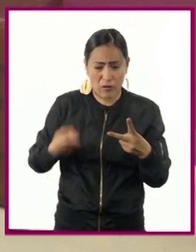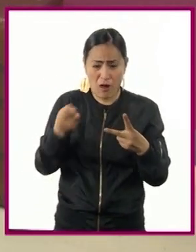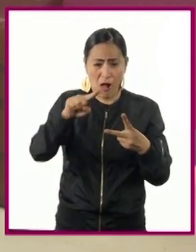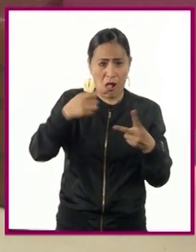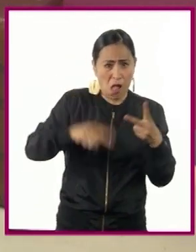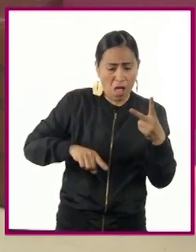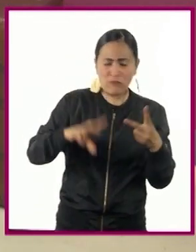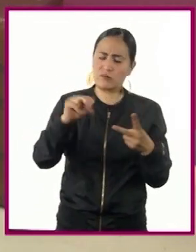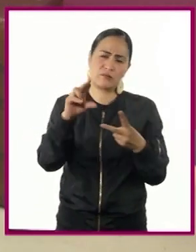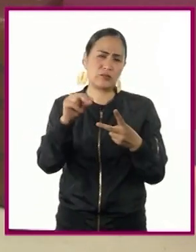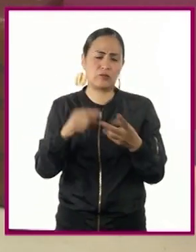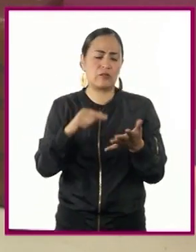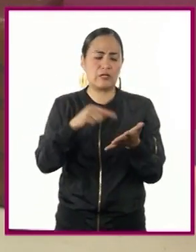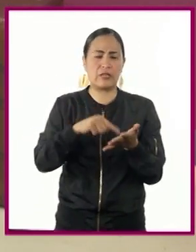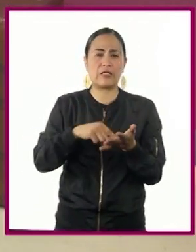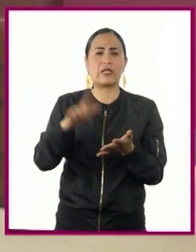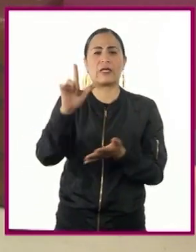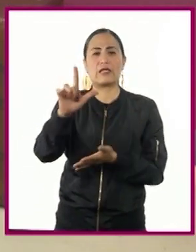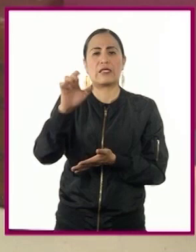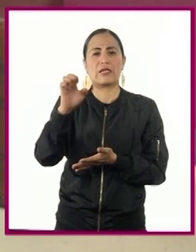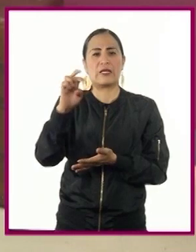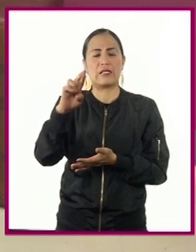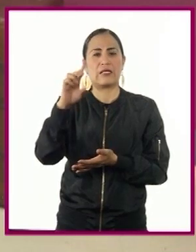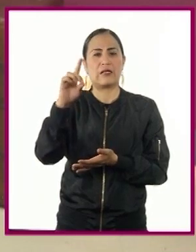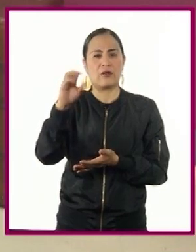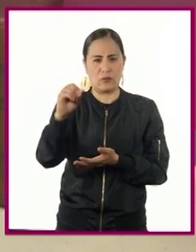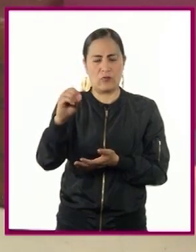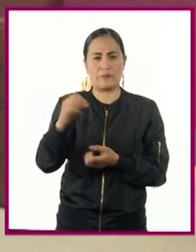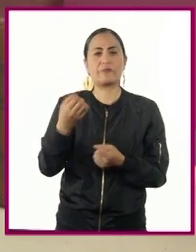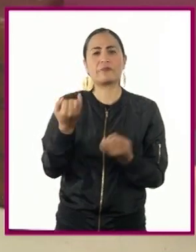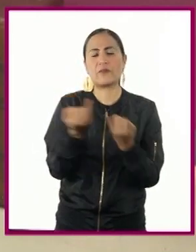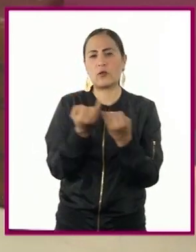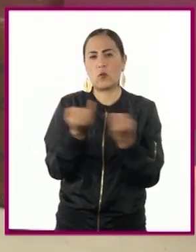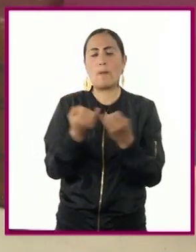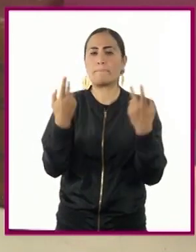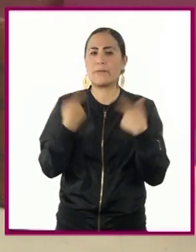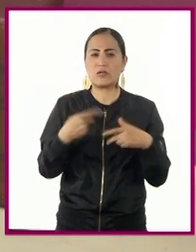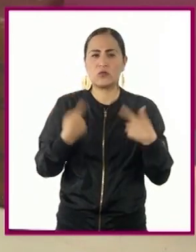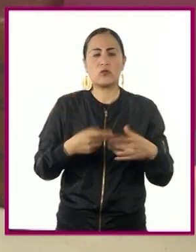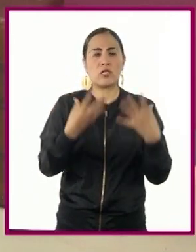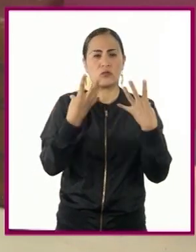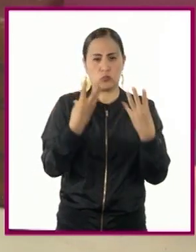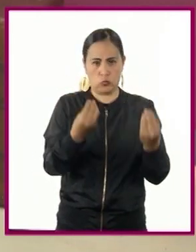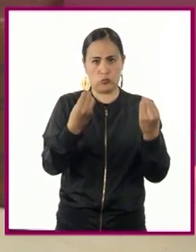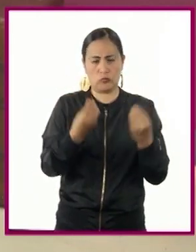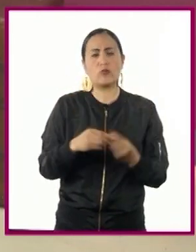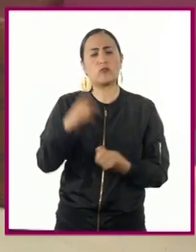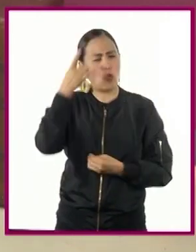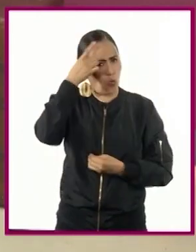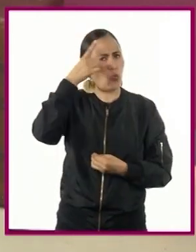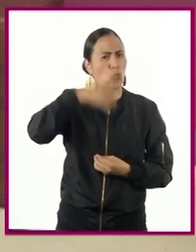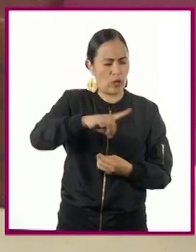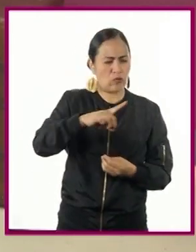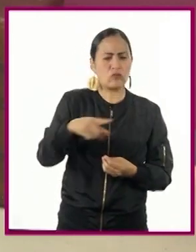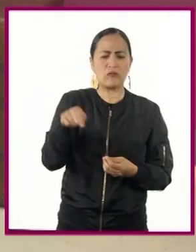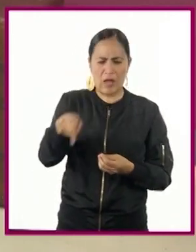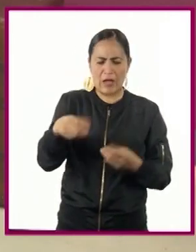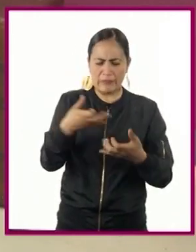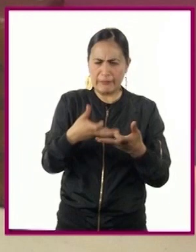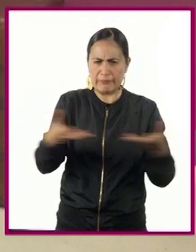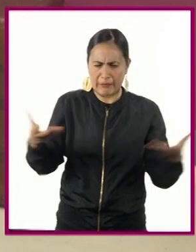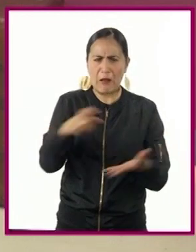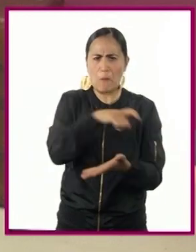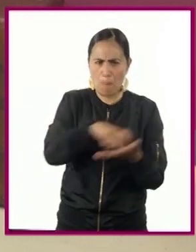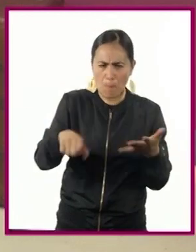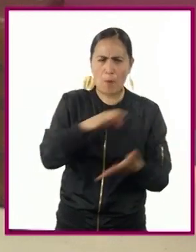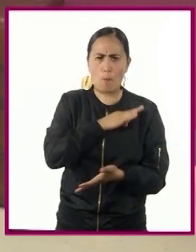ley Lerdo y a la denacionalización de bienes de la Iglesia, muchos individuos pudieron convertirse en propietarios de tierras, lo que impulsó